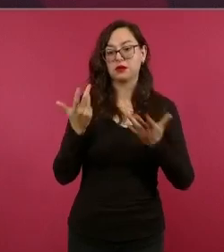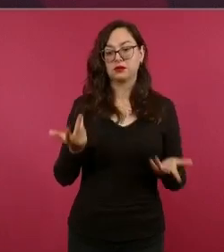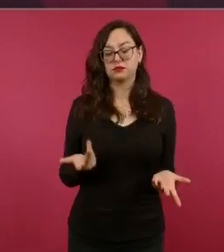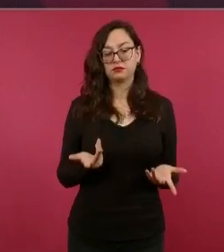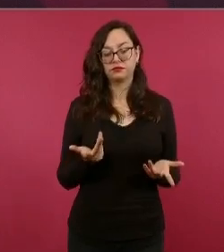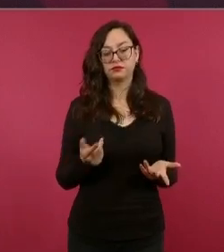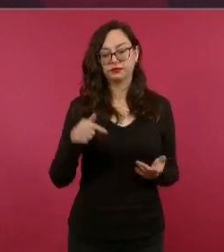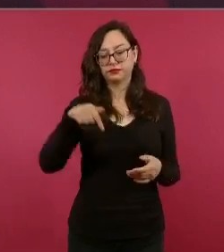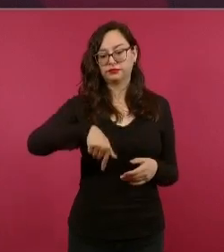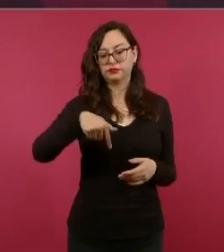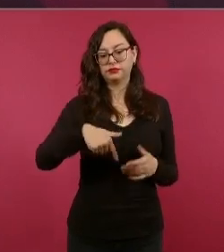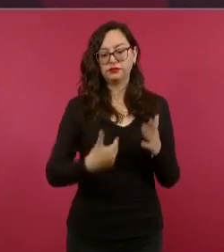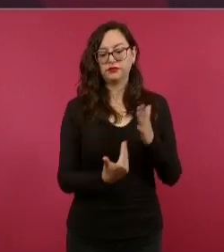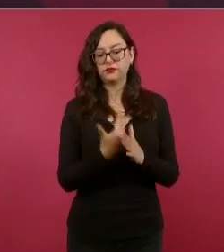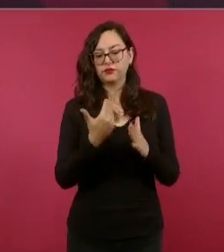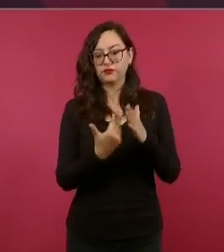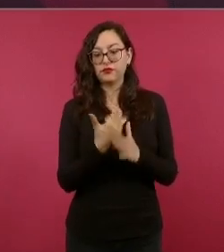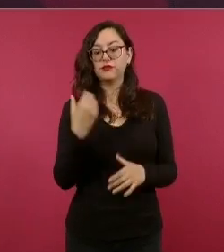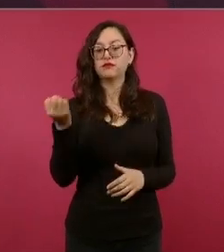que